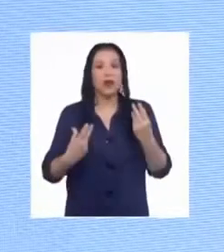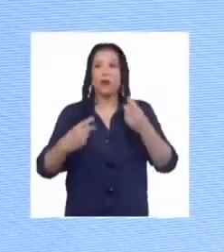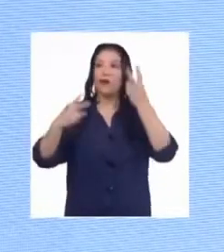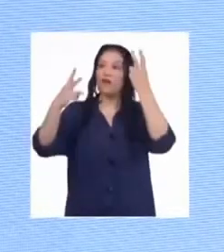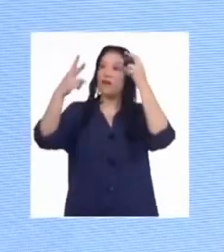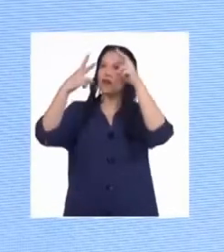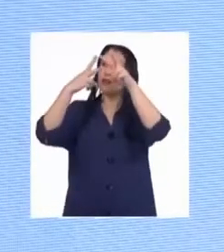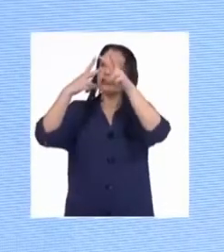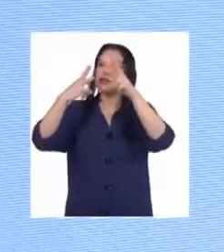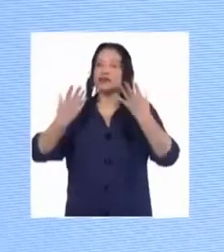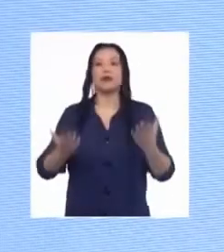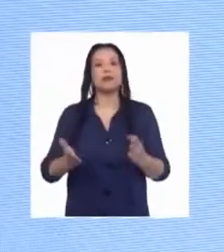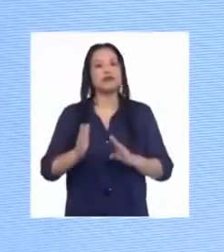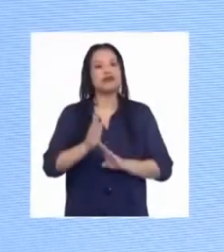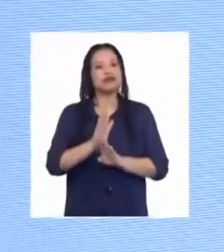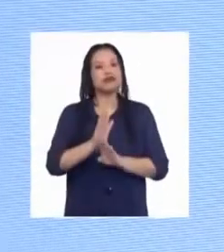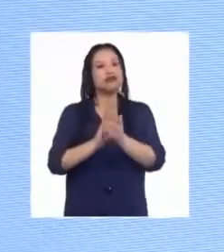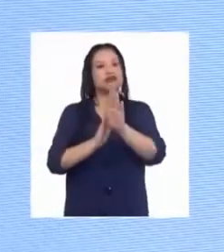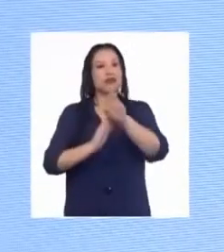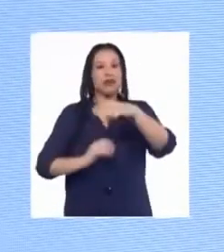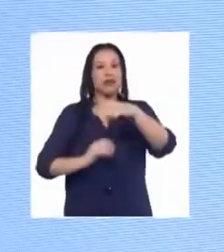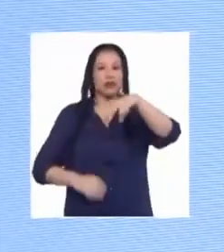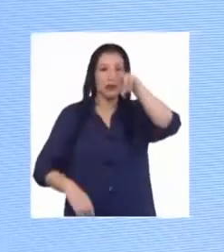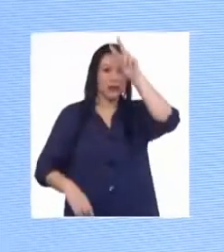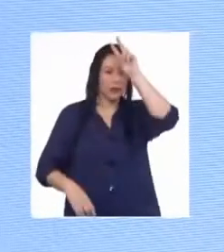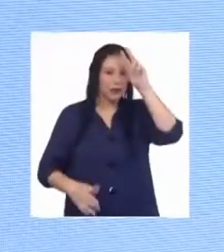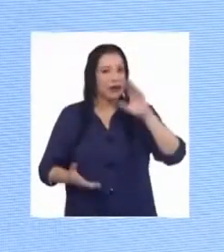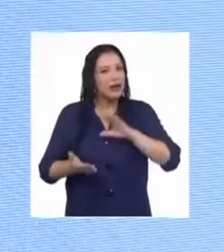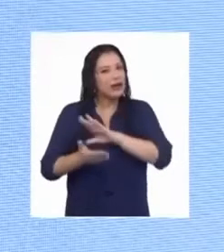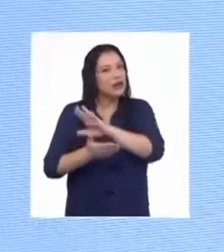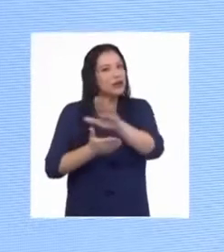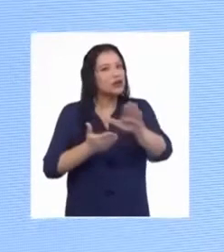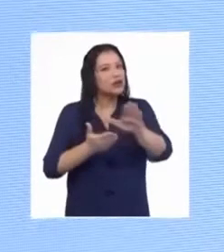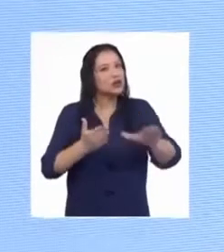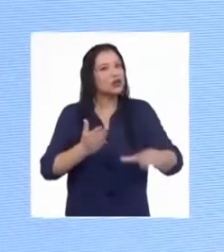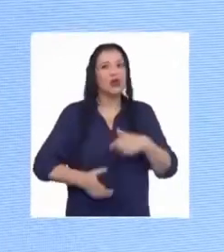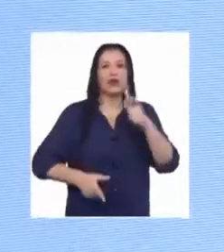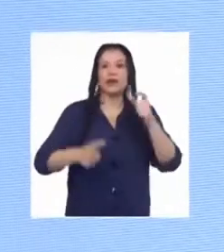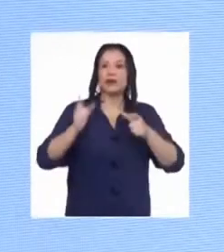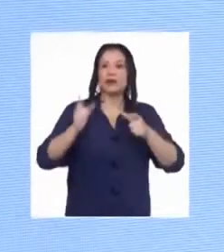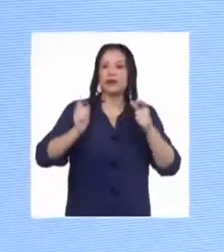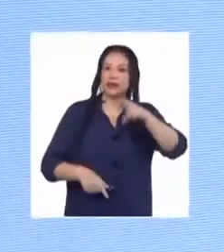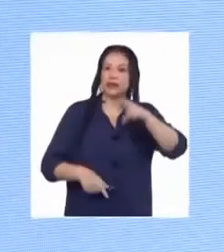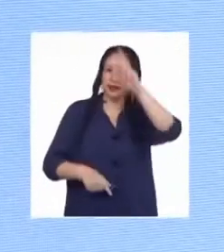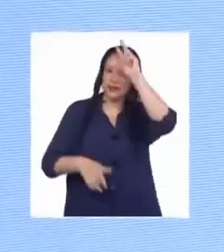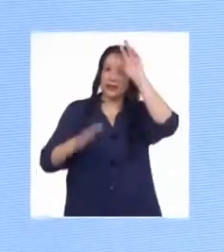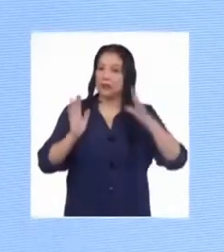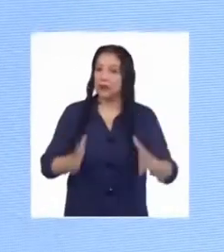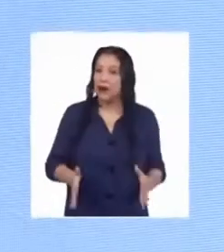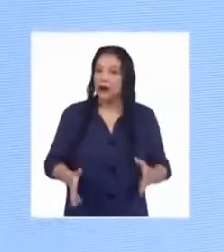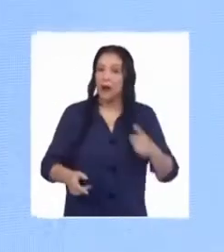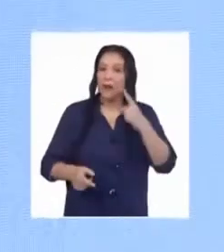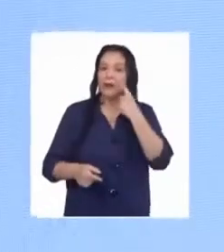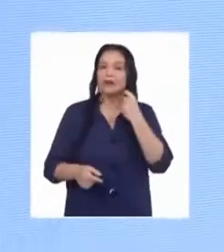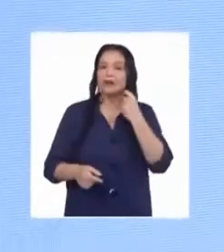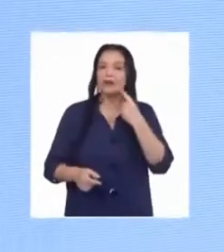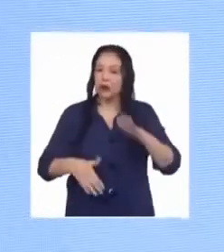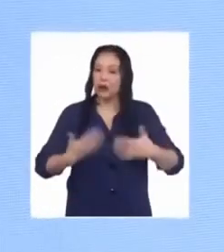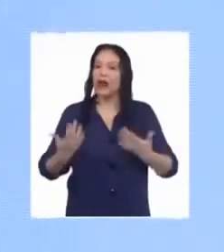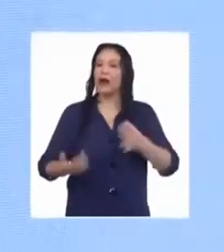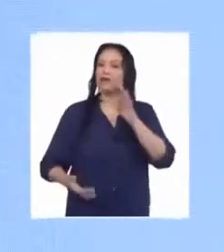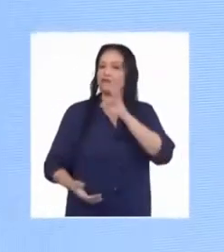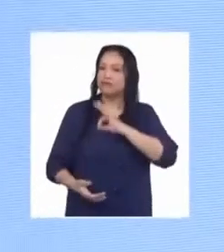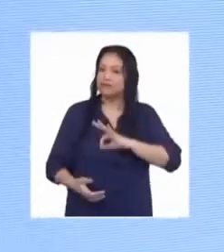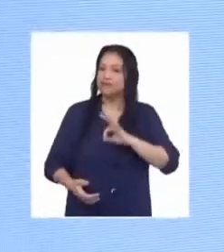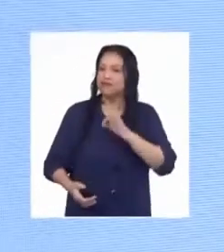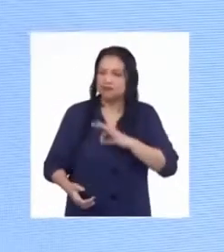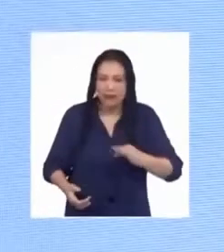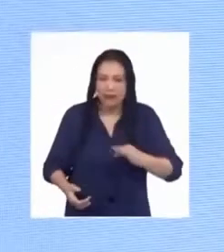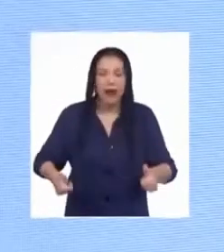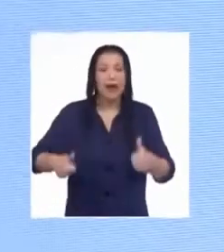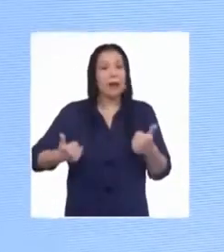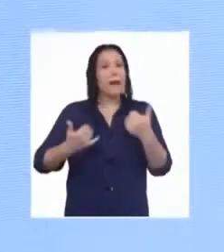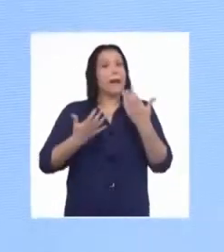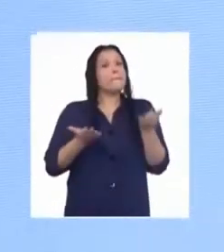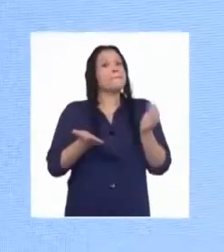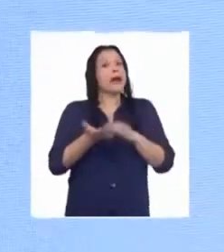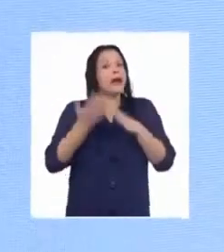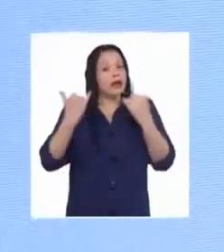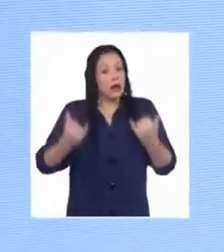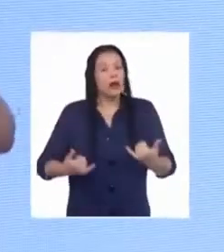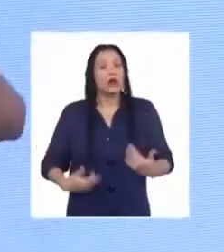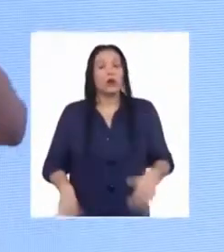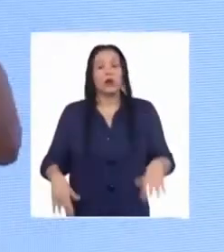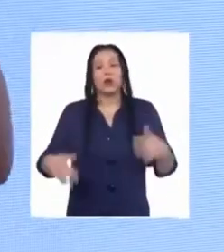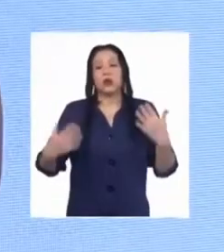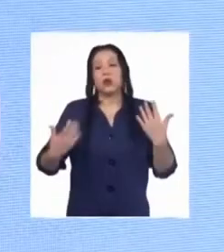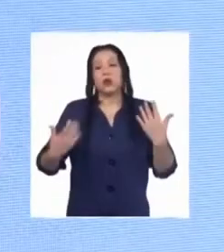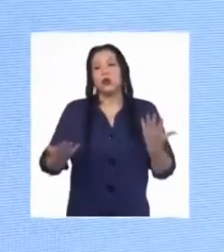el desarrollo de nuestro país para que todas las ciudadanas y todos los ciudadanos se vean favorecidos. Más ahora que nos encontramos a